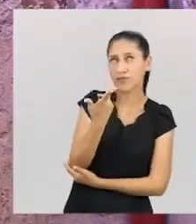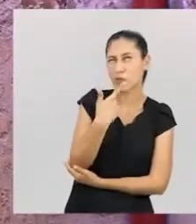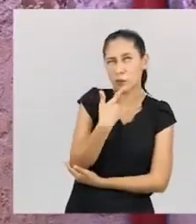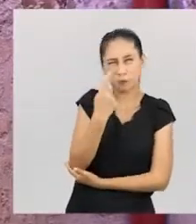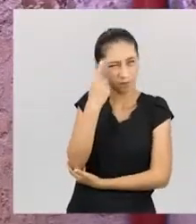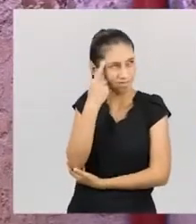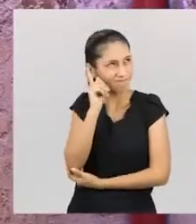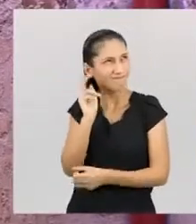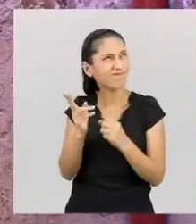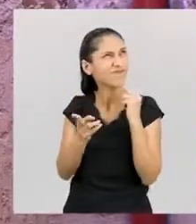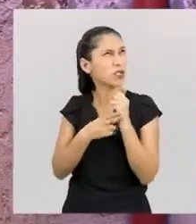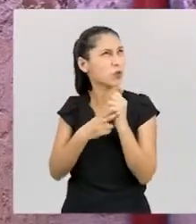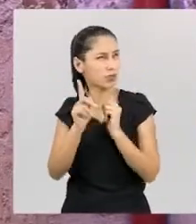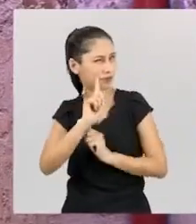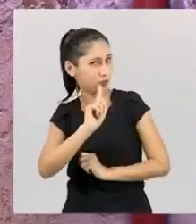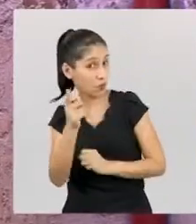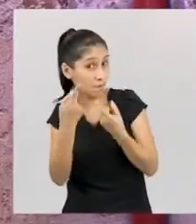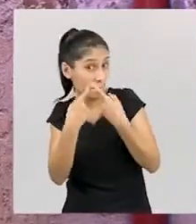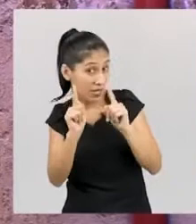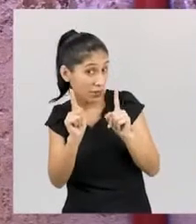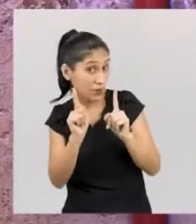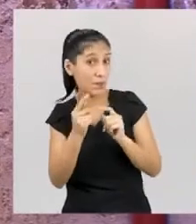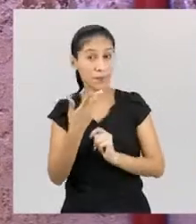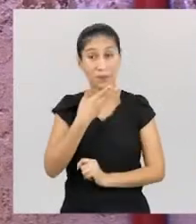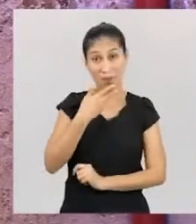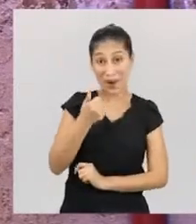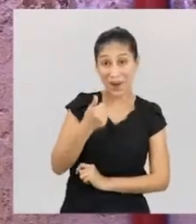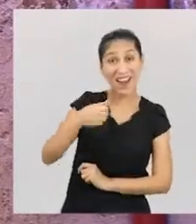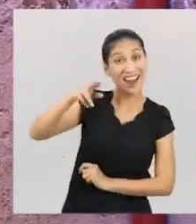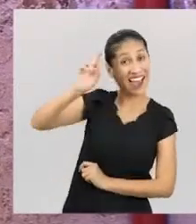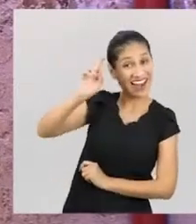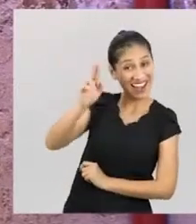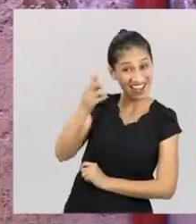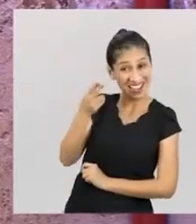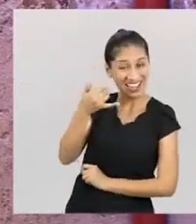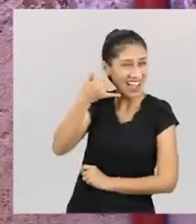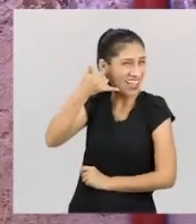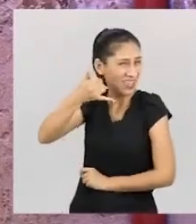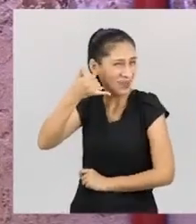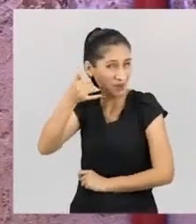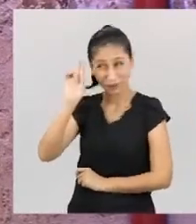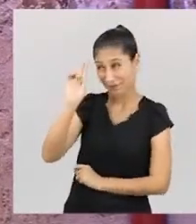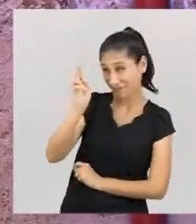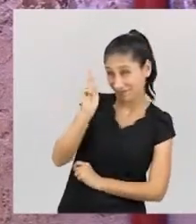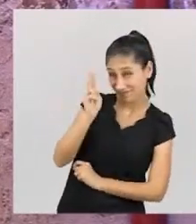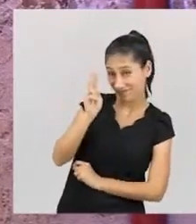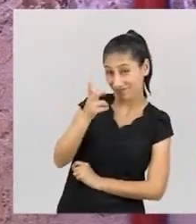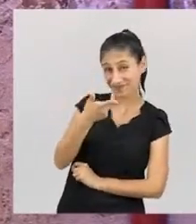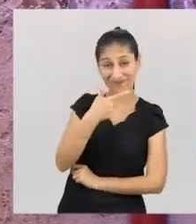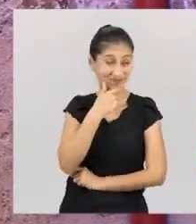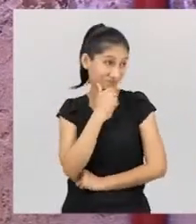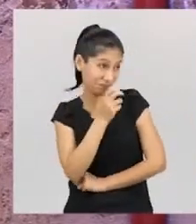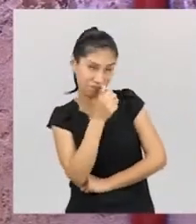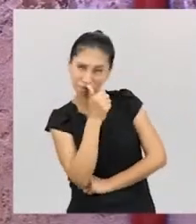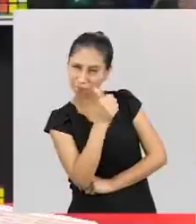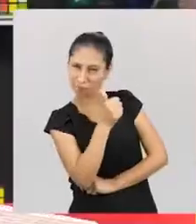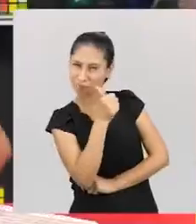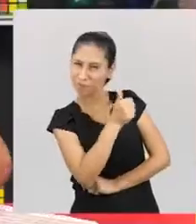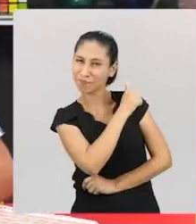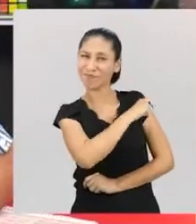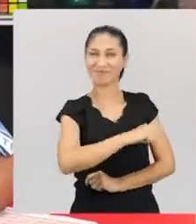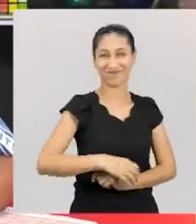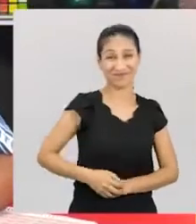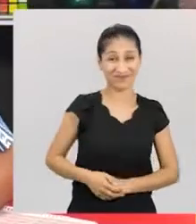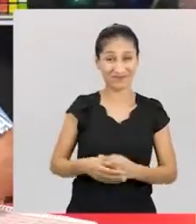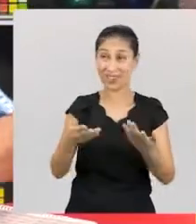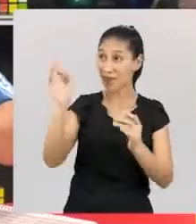No estoy segura, pero para corroborarlo, ¿qué tal si llamamos a la profesora? Me parece una